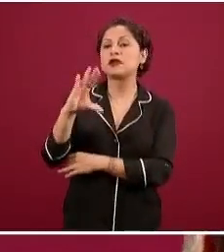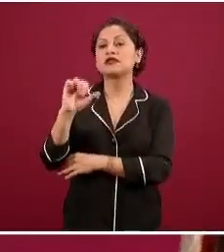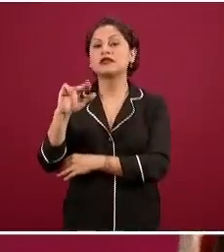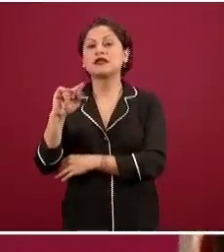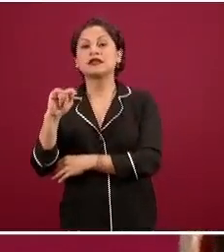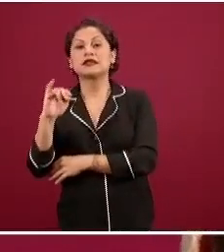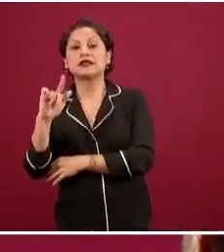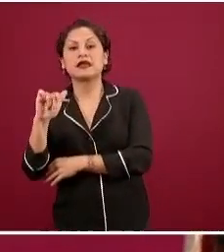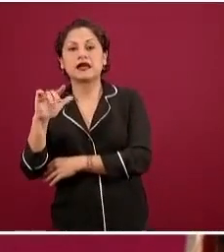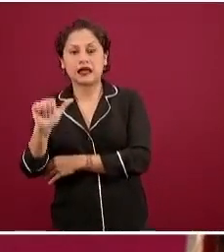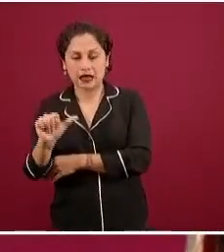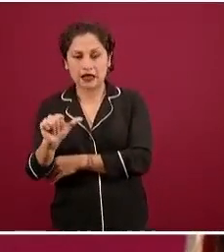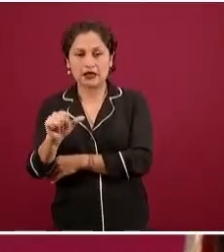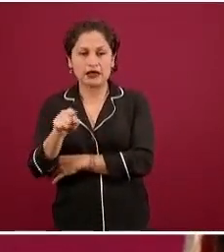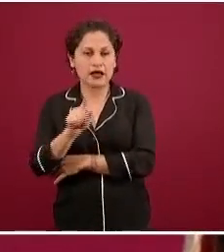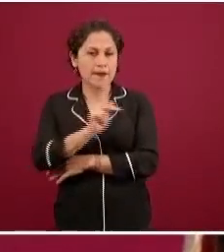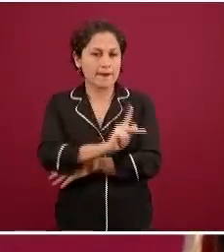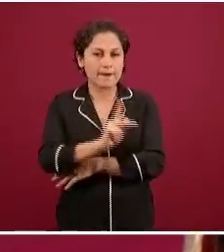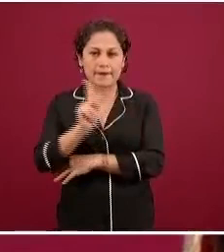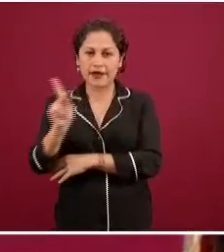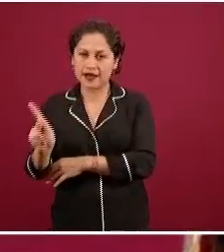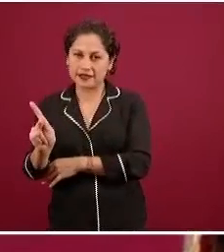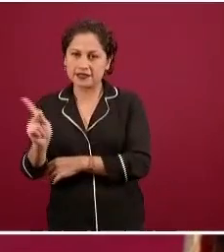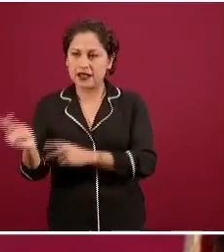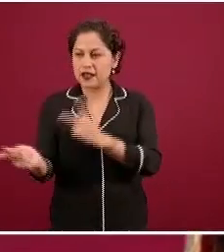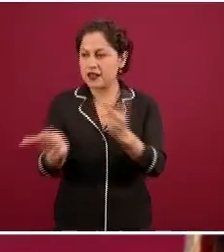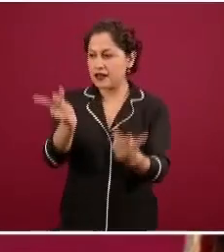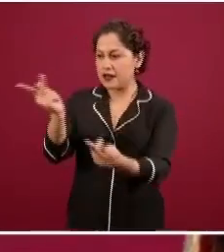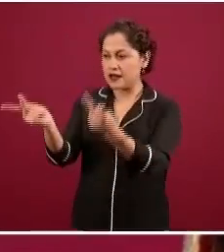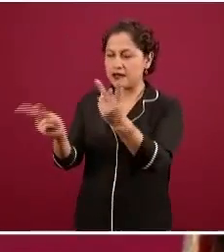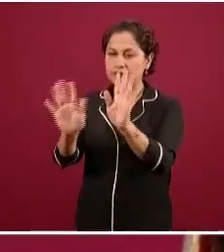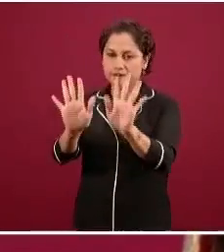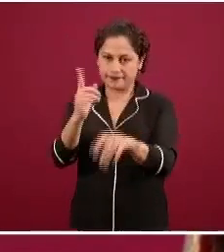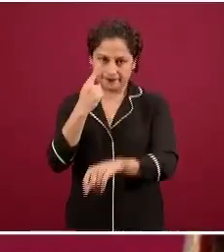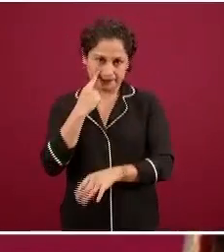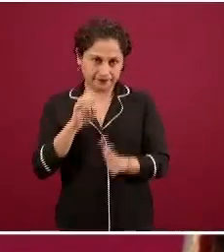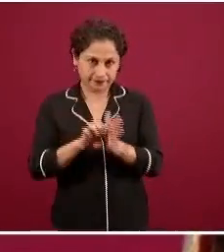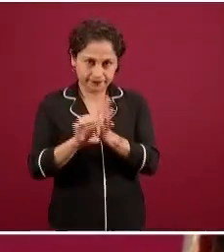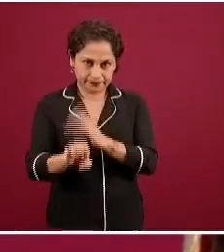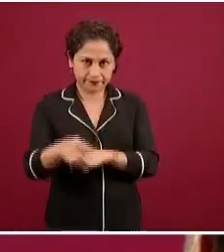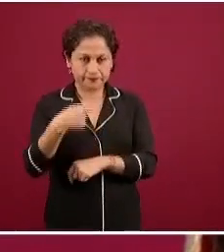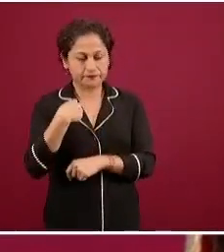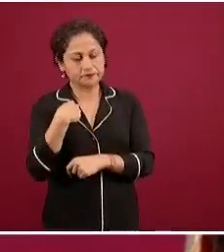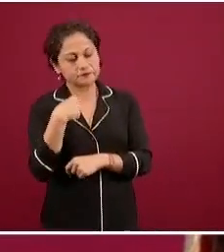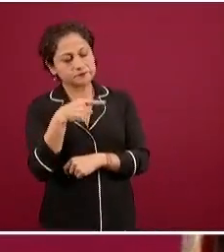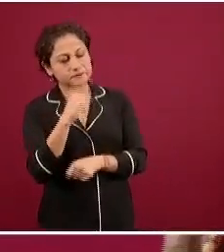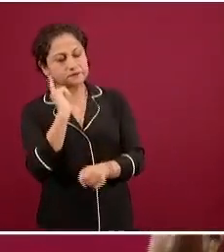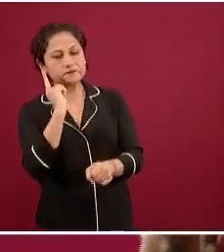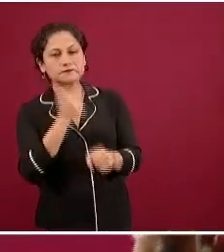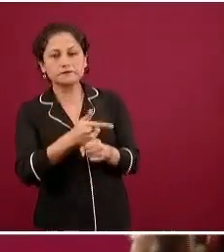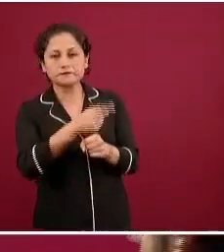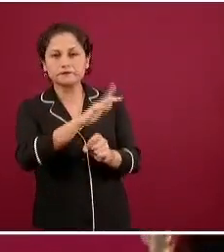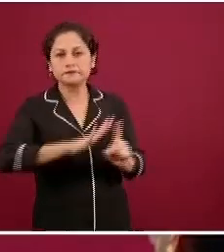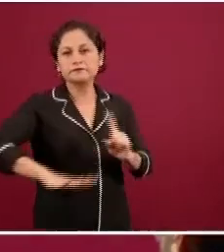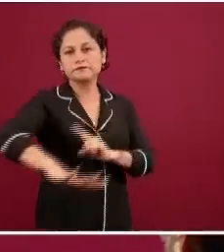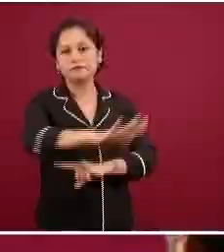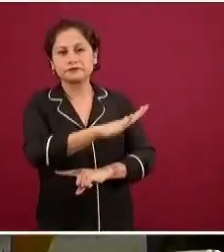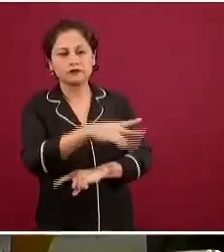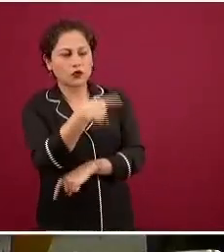encuestas. Cuando uno quiere apreciar un fenómeno en la sociedad, las encuestas de opinión, por